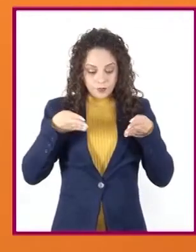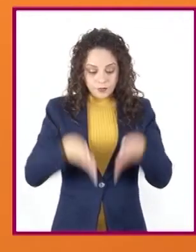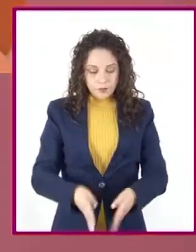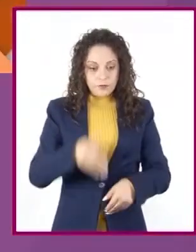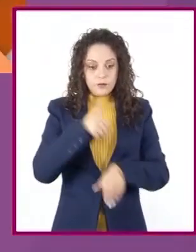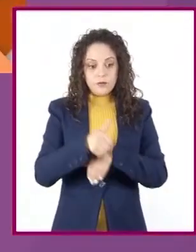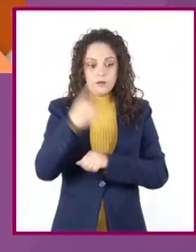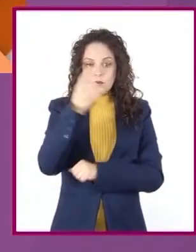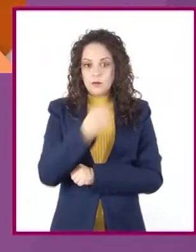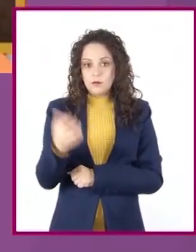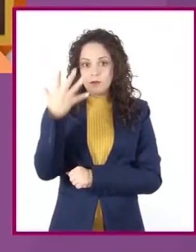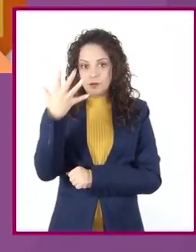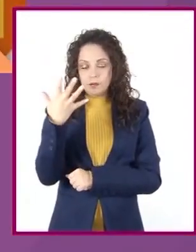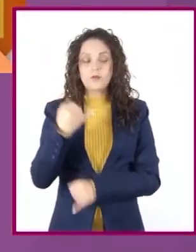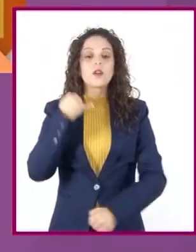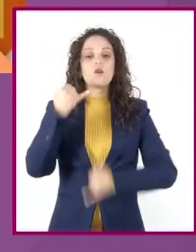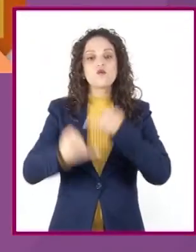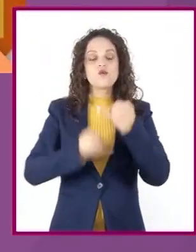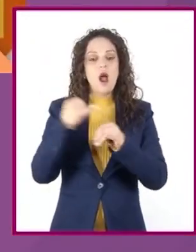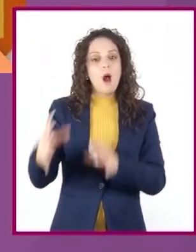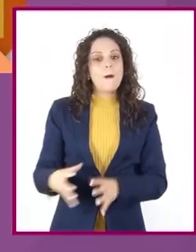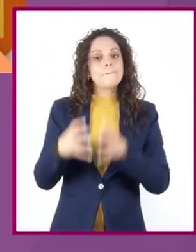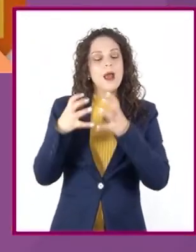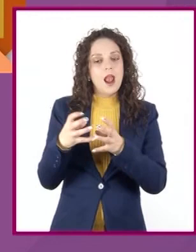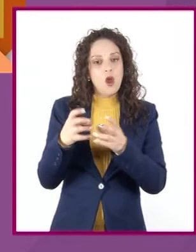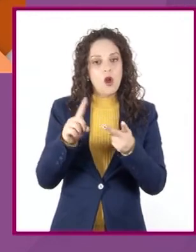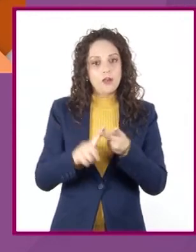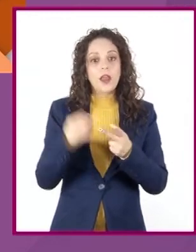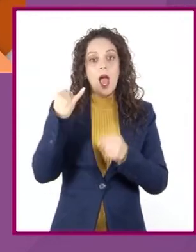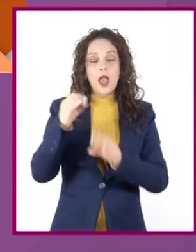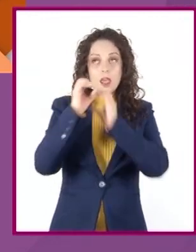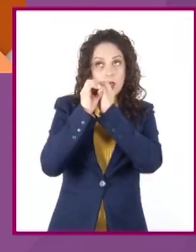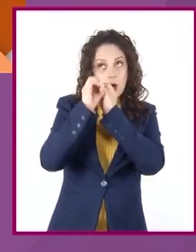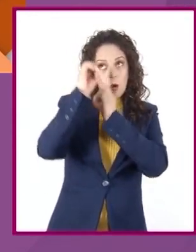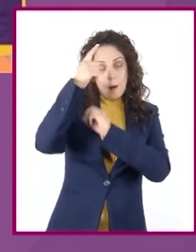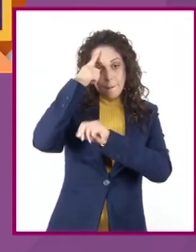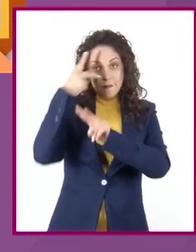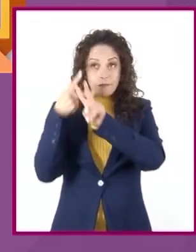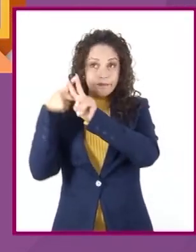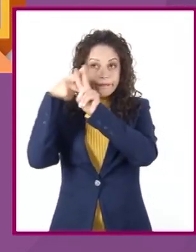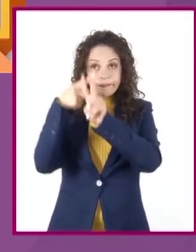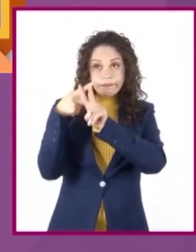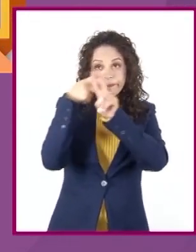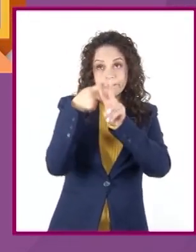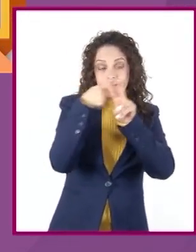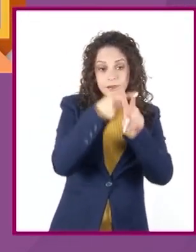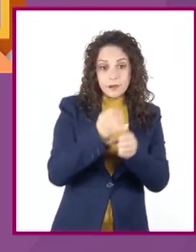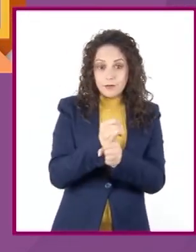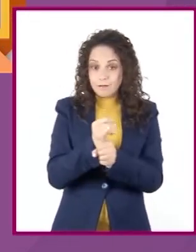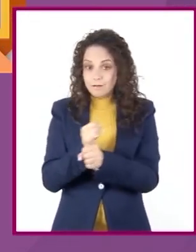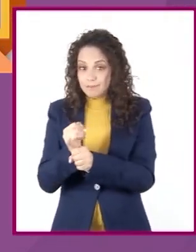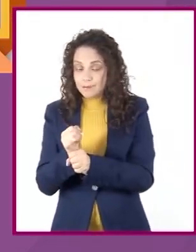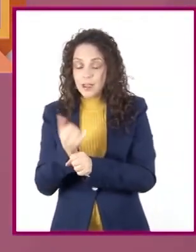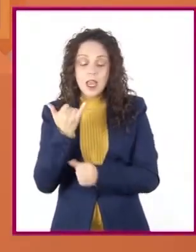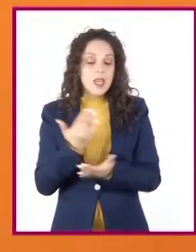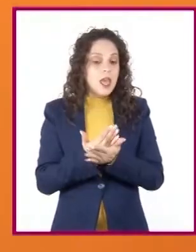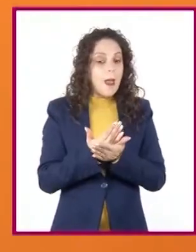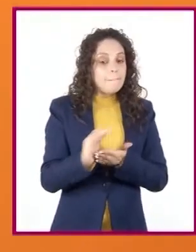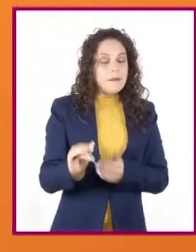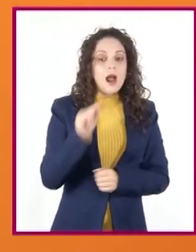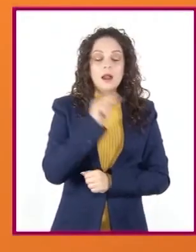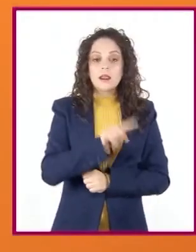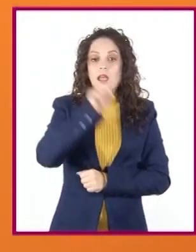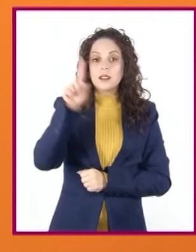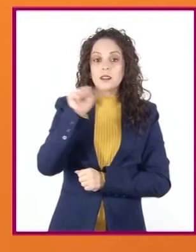105, el juego de pelota y el observatorio astronómico. Además, los